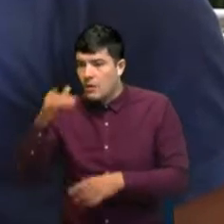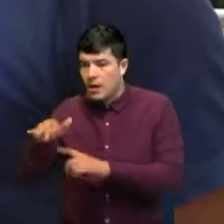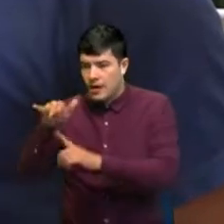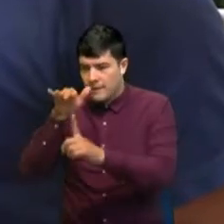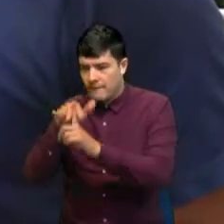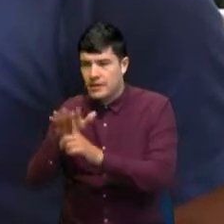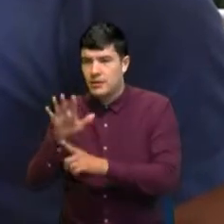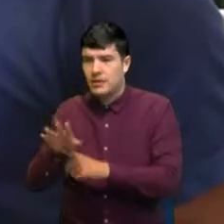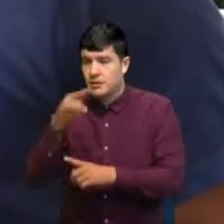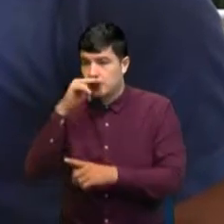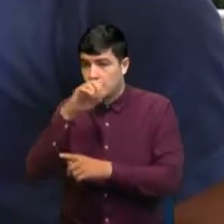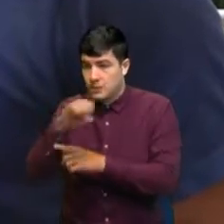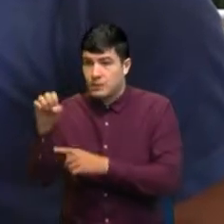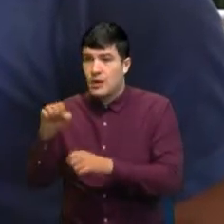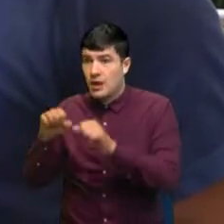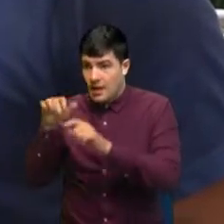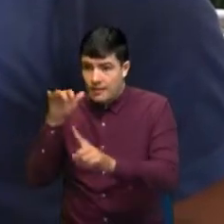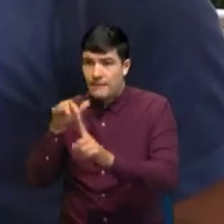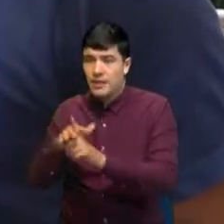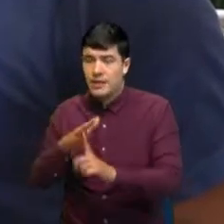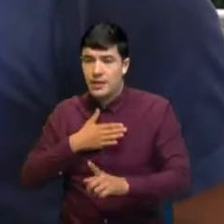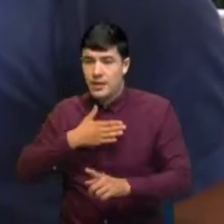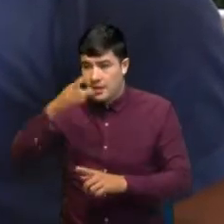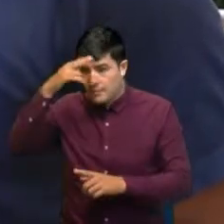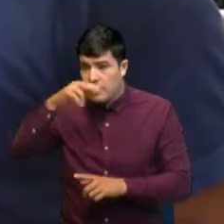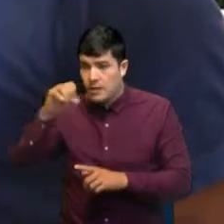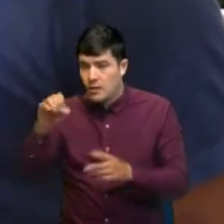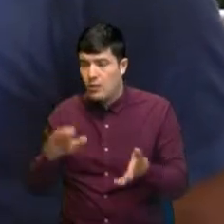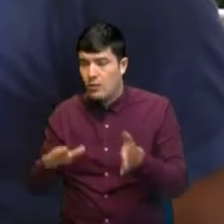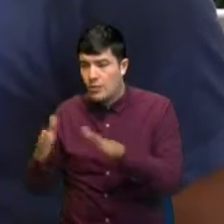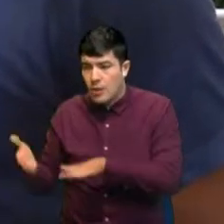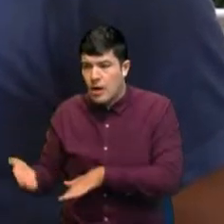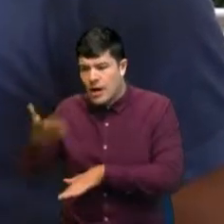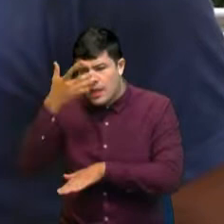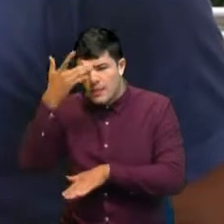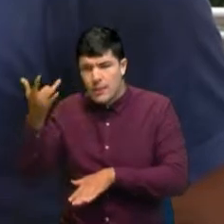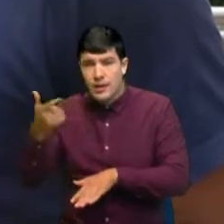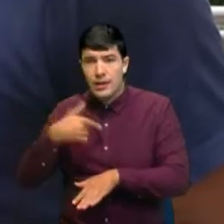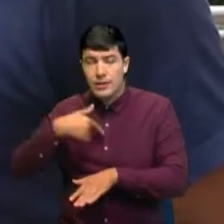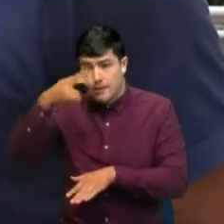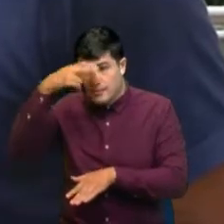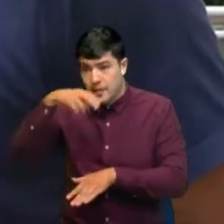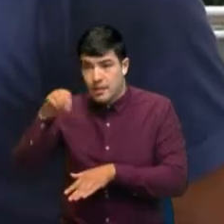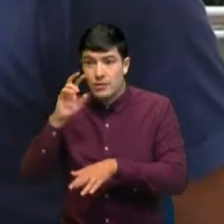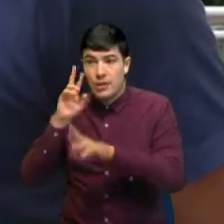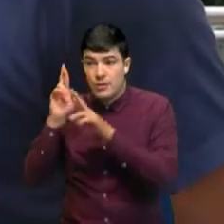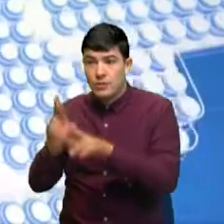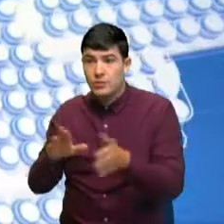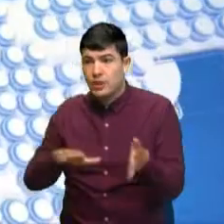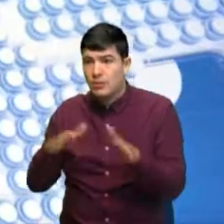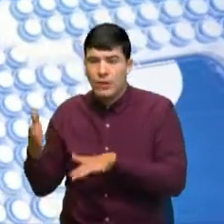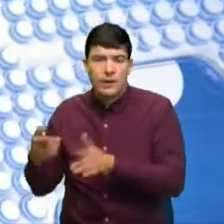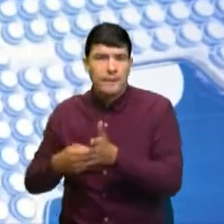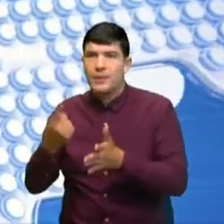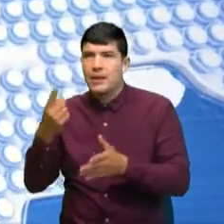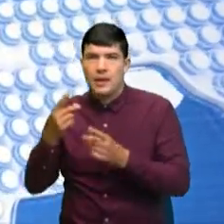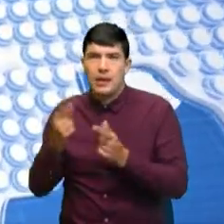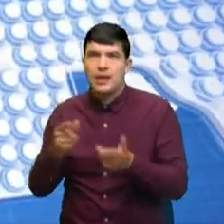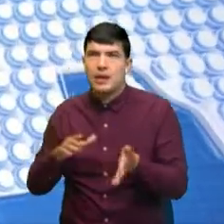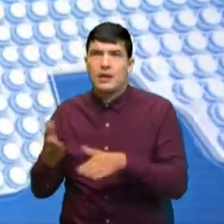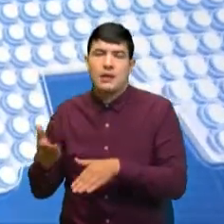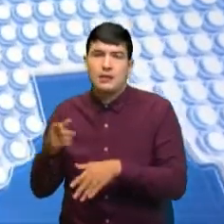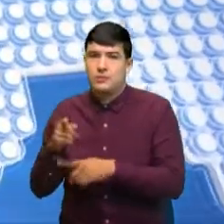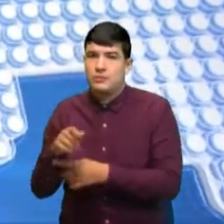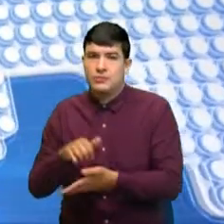puede ser acción para que mi hijo muera, porque mi hijo está diagnosticado una muerte súbita. Juan Pablo está